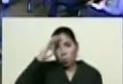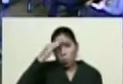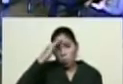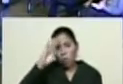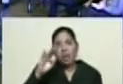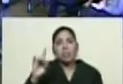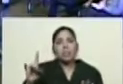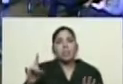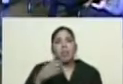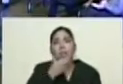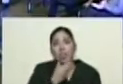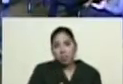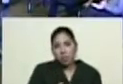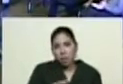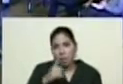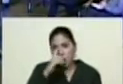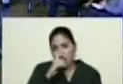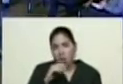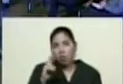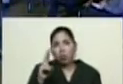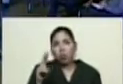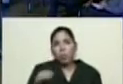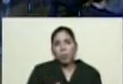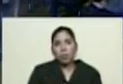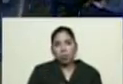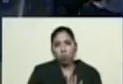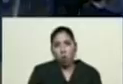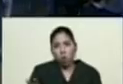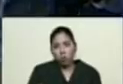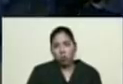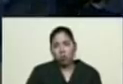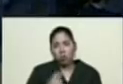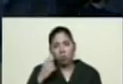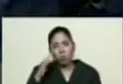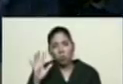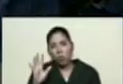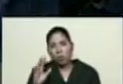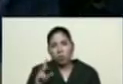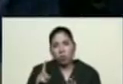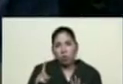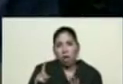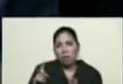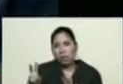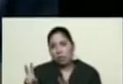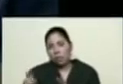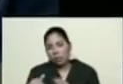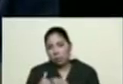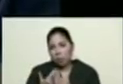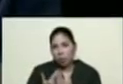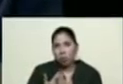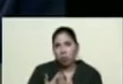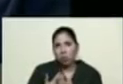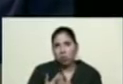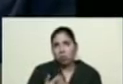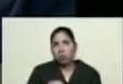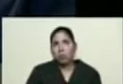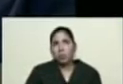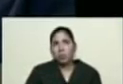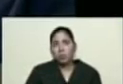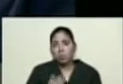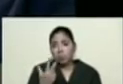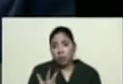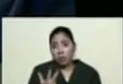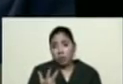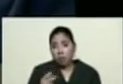si no me equivoco, el año 2012, una madrugada, no recuerdo si era el 6 o el 7, y lo sentó allí, estábamos solo nosotros